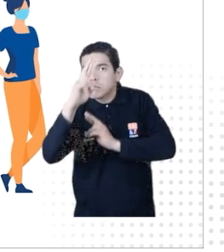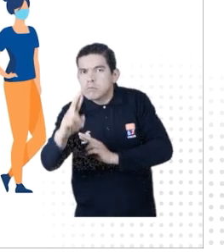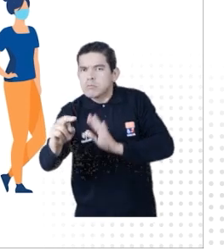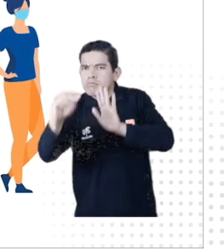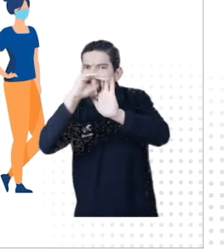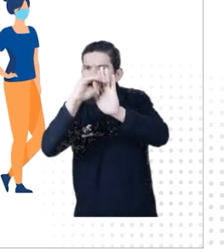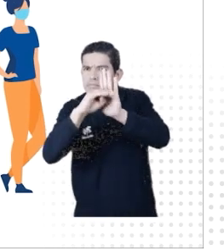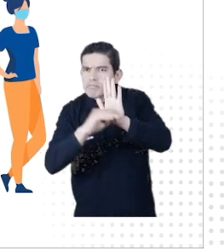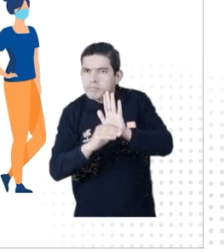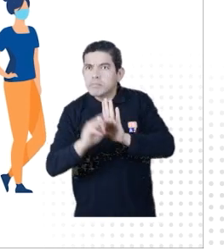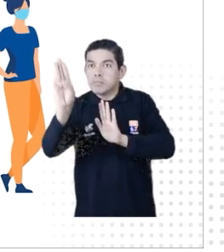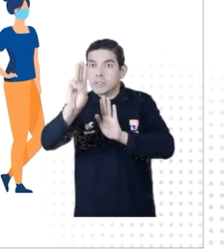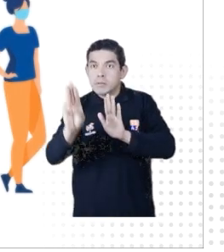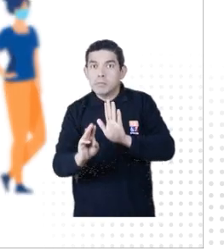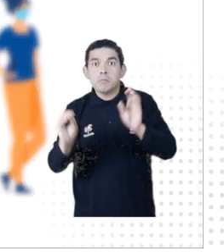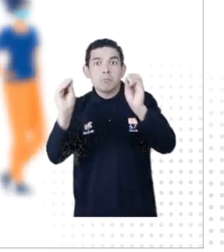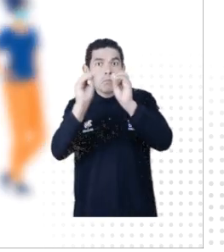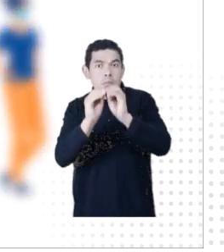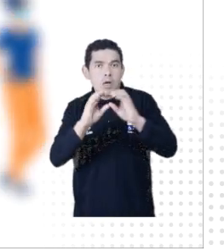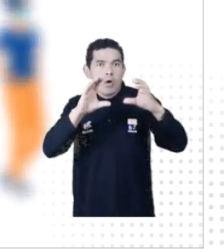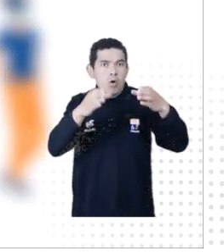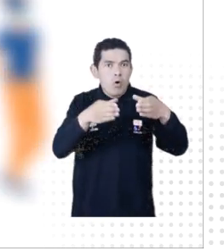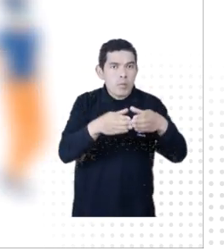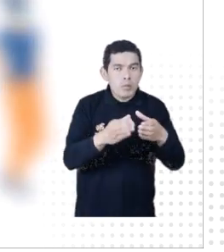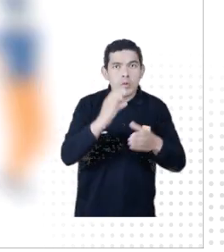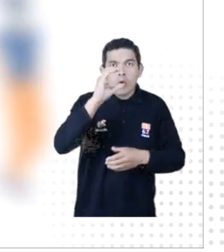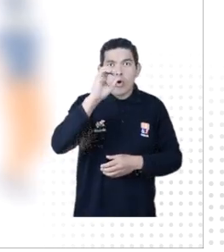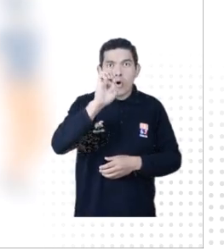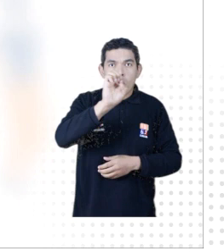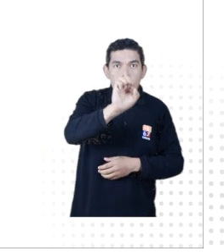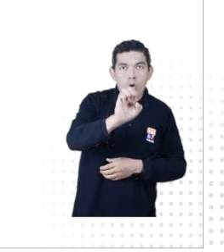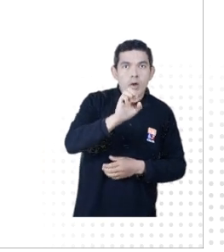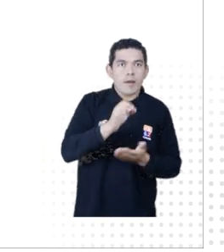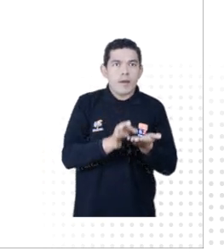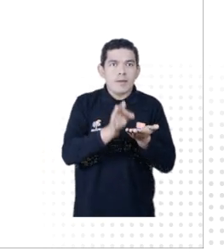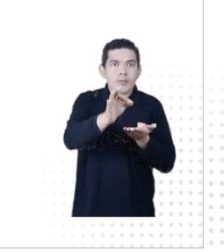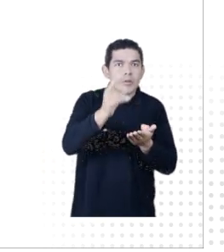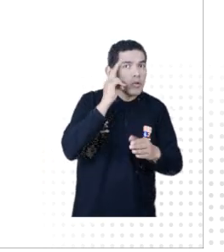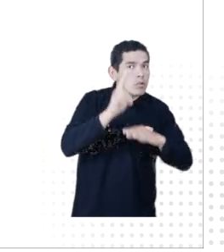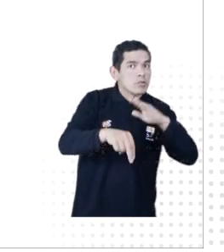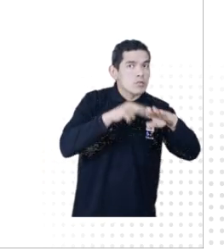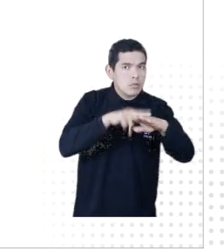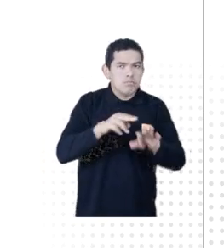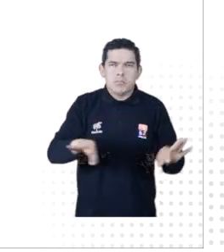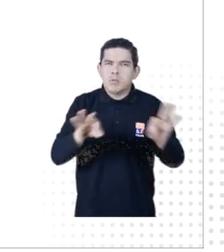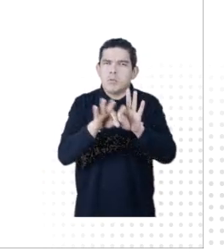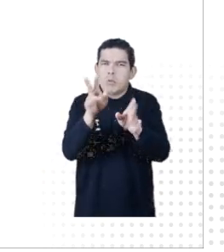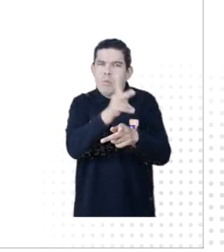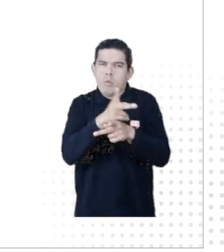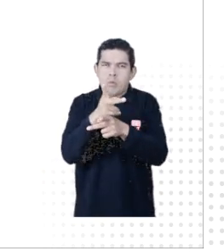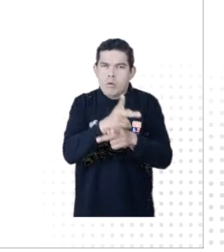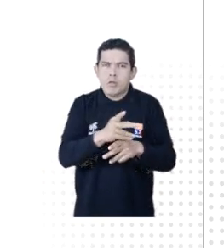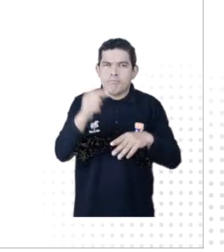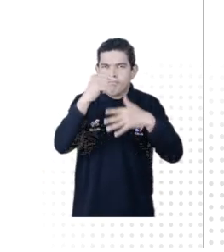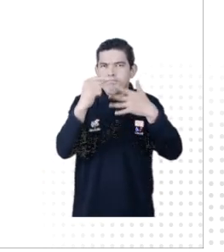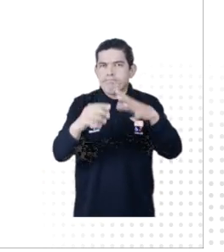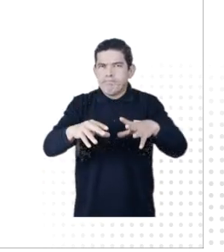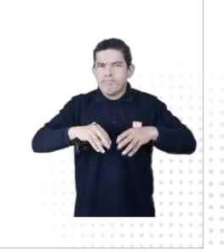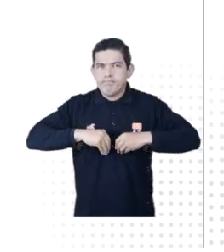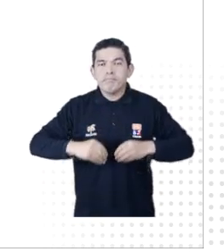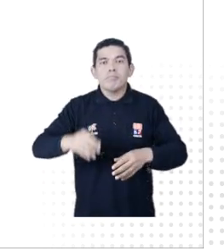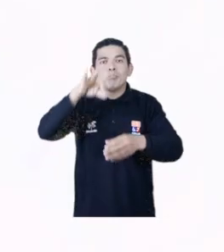Ministerio de Salud Pública, Comité de Operaciones de Emergencia COE Nacional y Cantonal. Cuídate. Vota